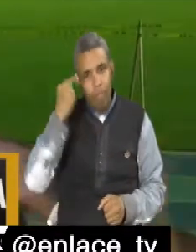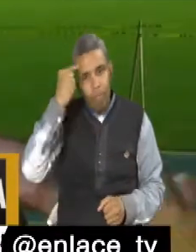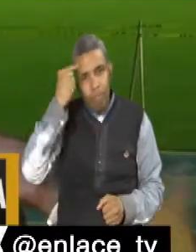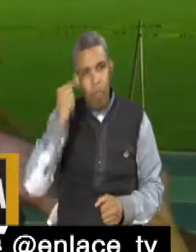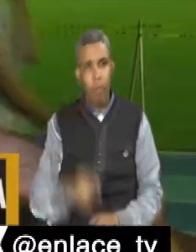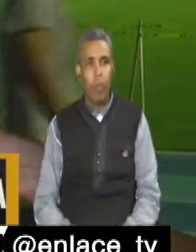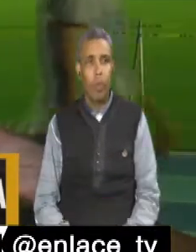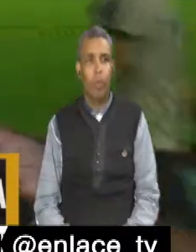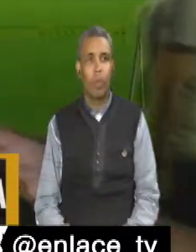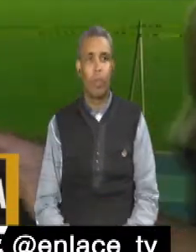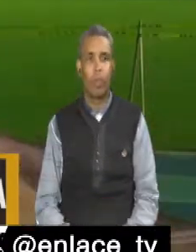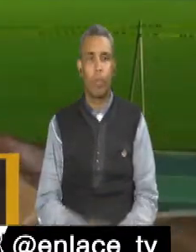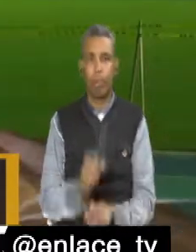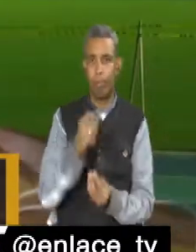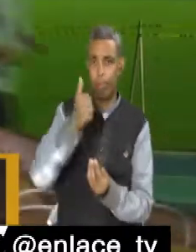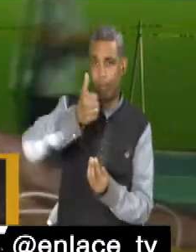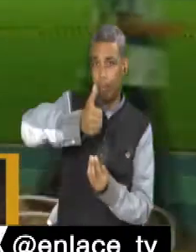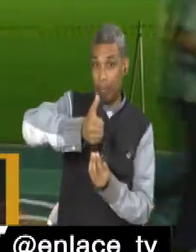Ellos tienen un equipo